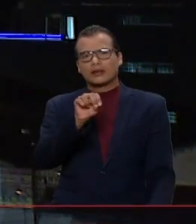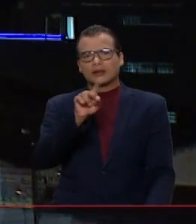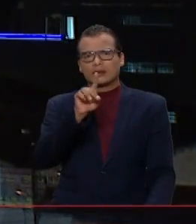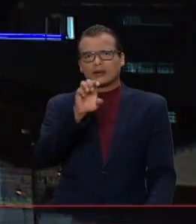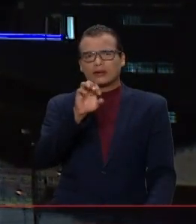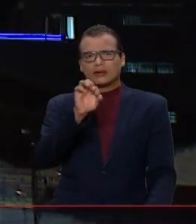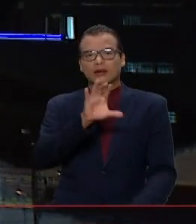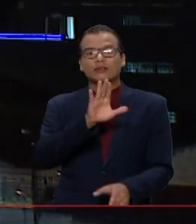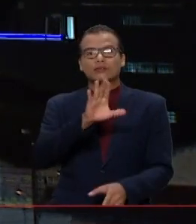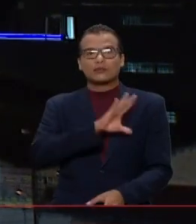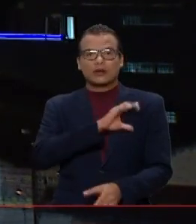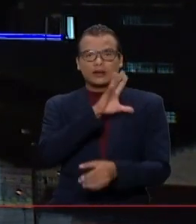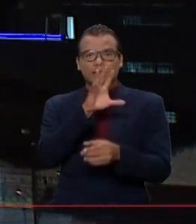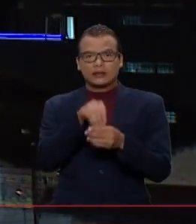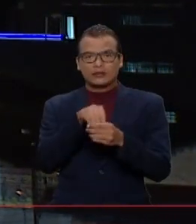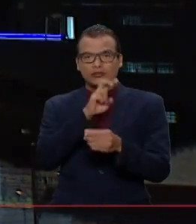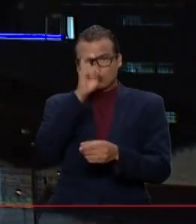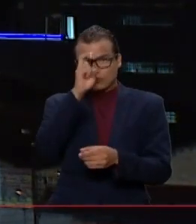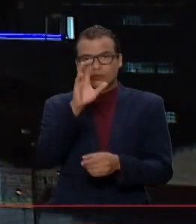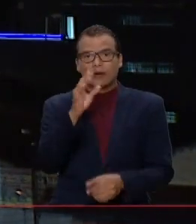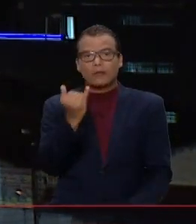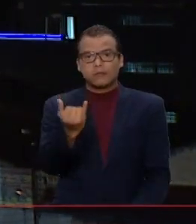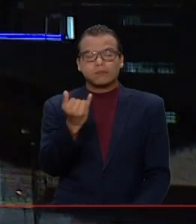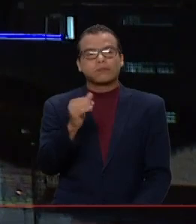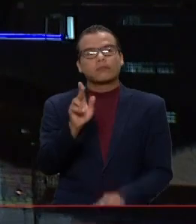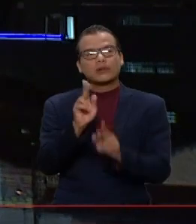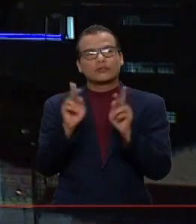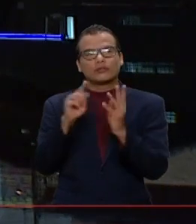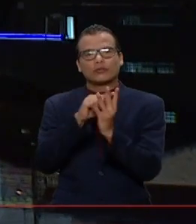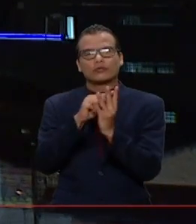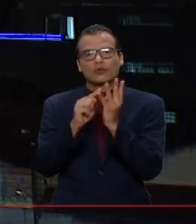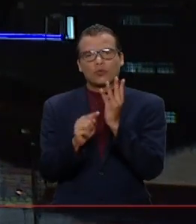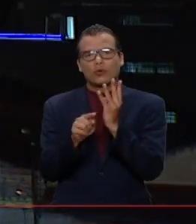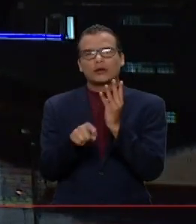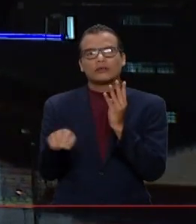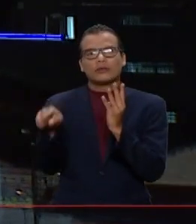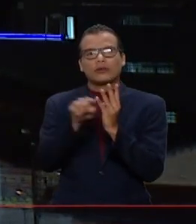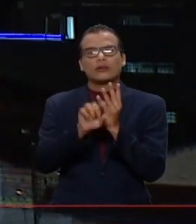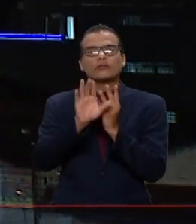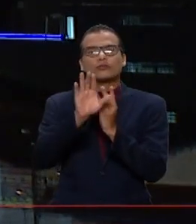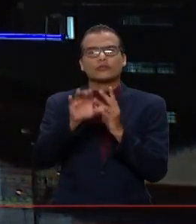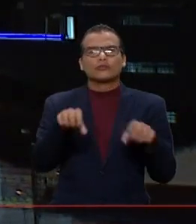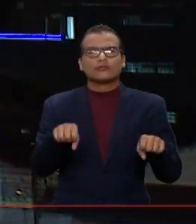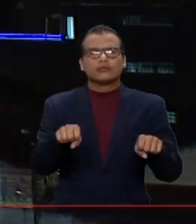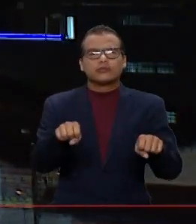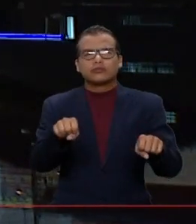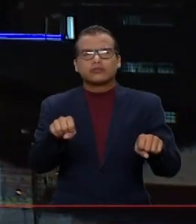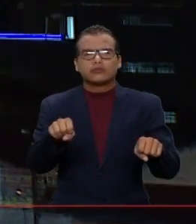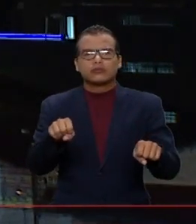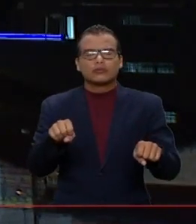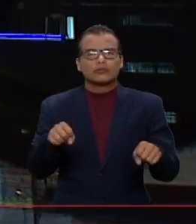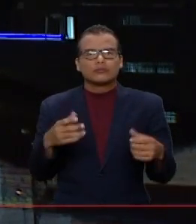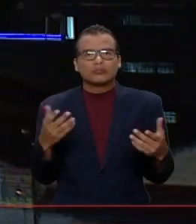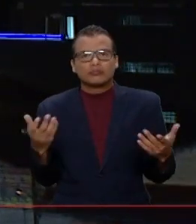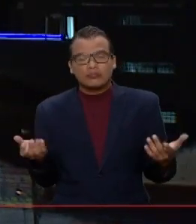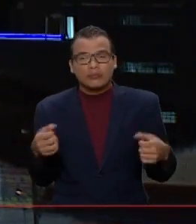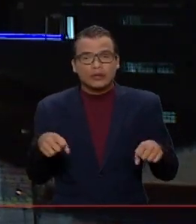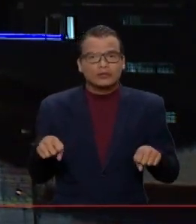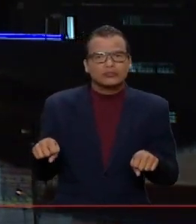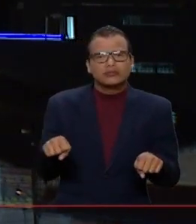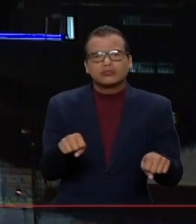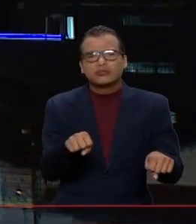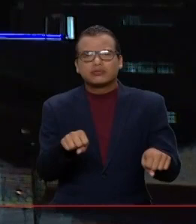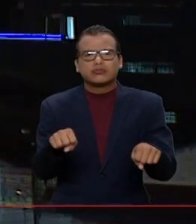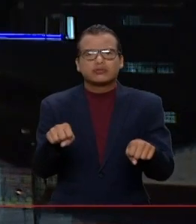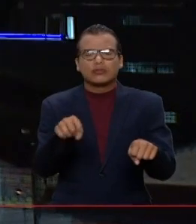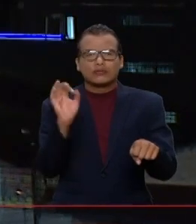capital vallecaucana. Los cuatro sujetos que presuntamente se movilizaban en una motocicleta llegaron al sitio para intimidar a